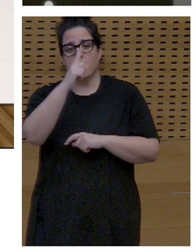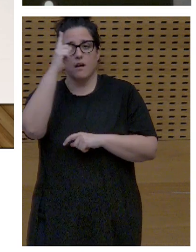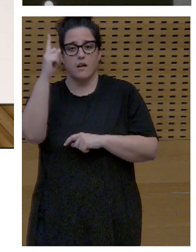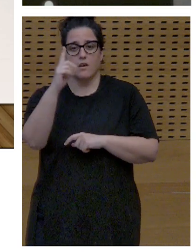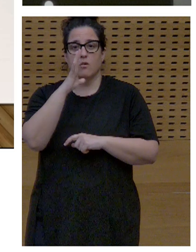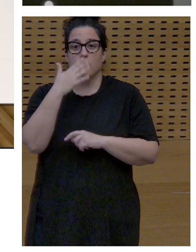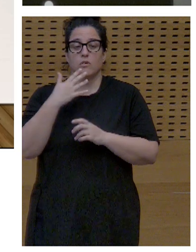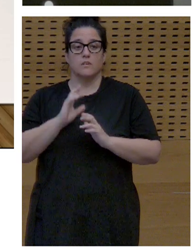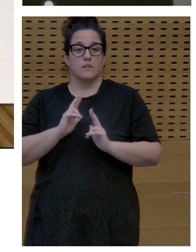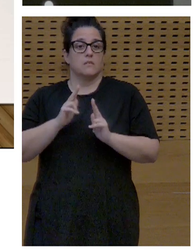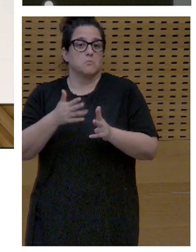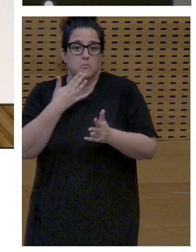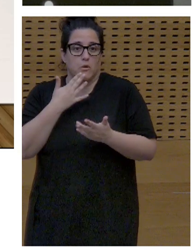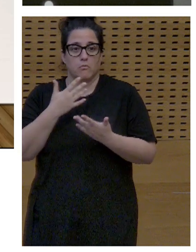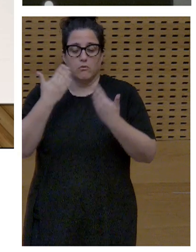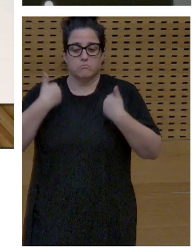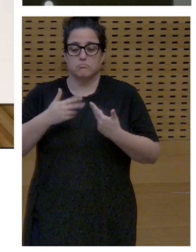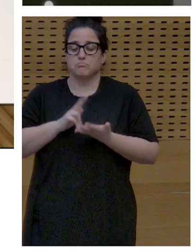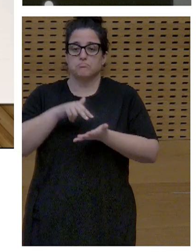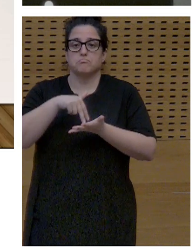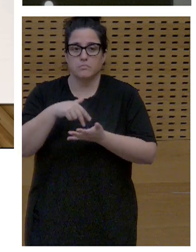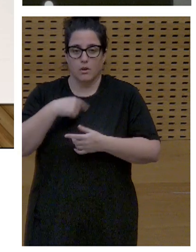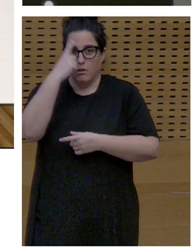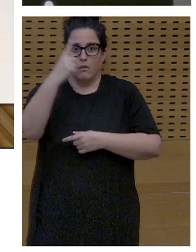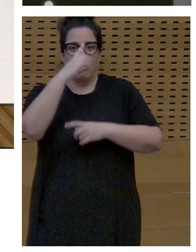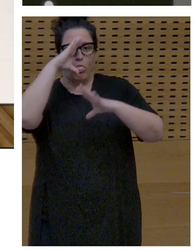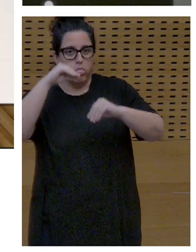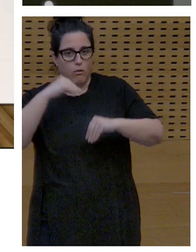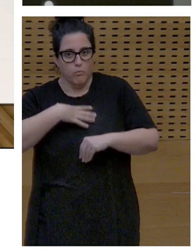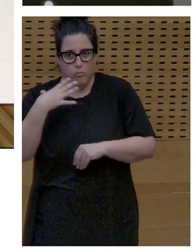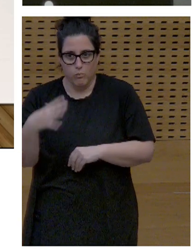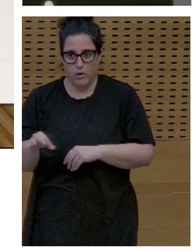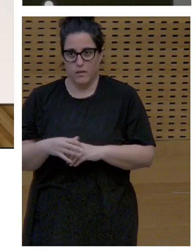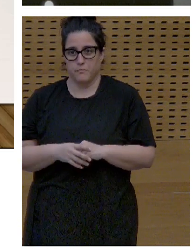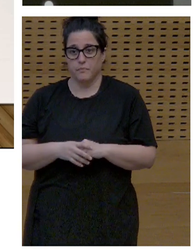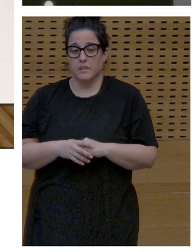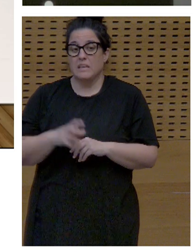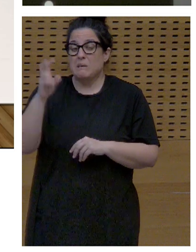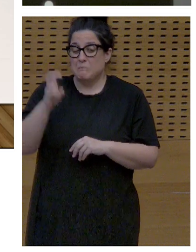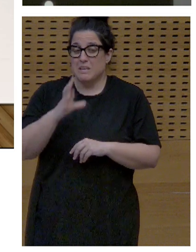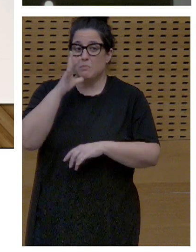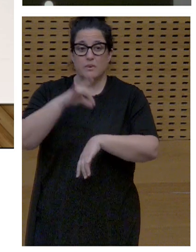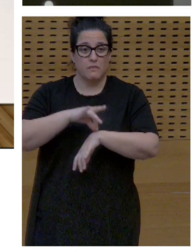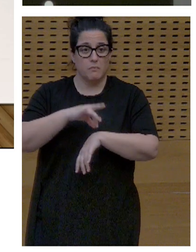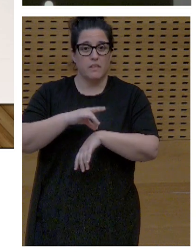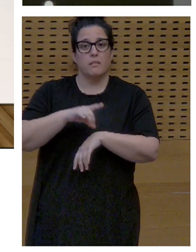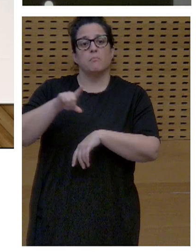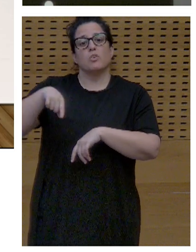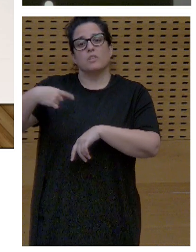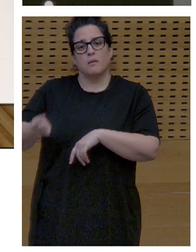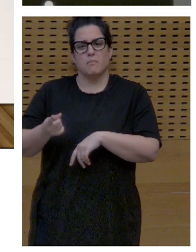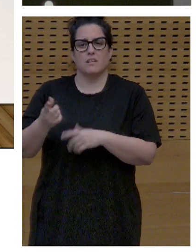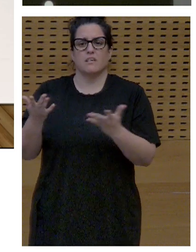cambios de postura, incluso se puede llegar a perder el conocimiento, que está producida en parte por la enfermedad y además agravada